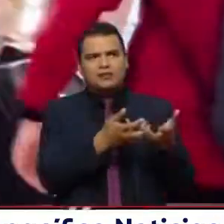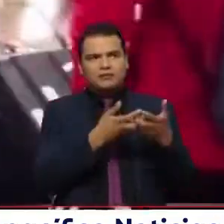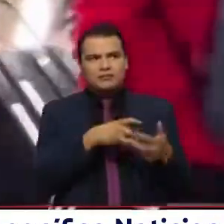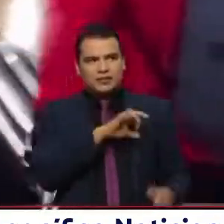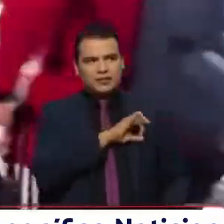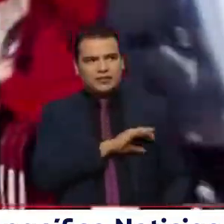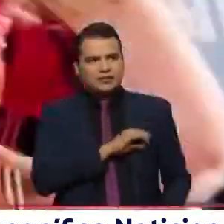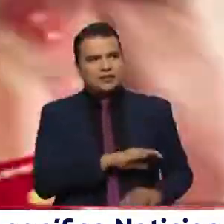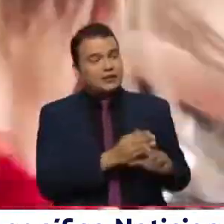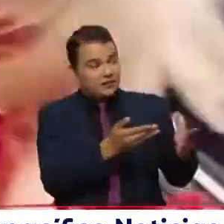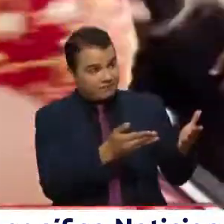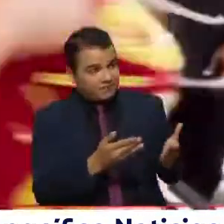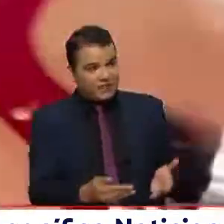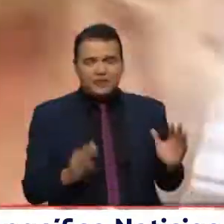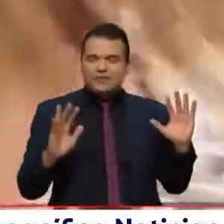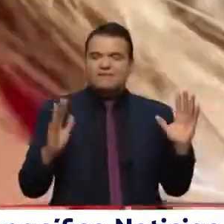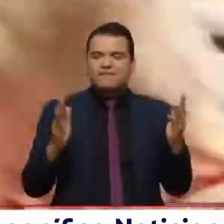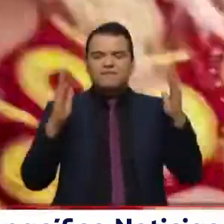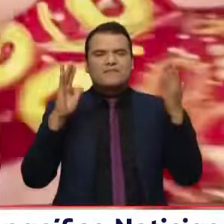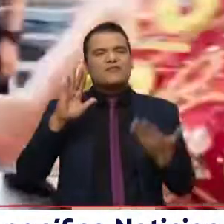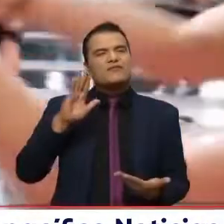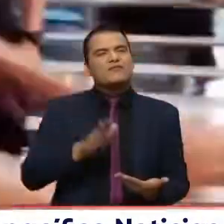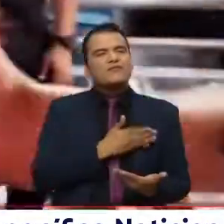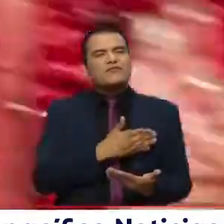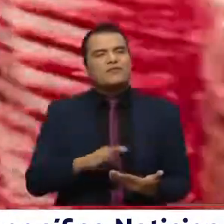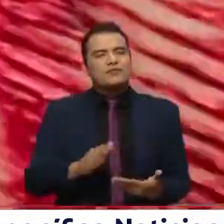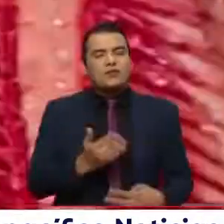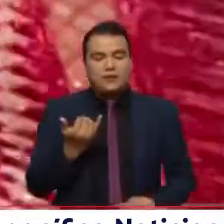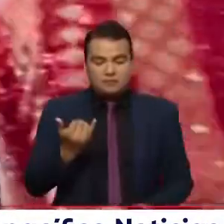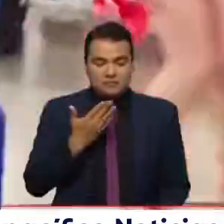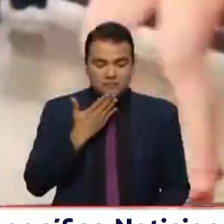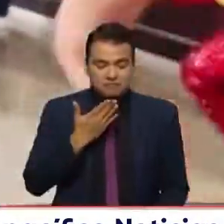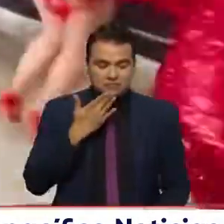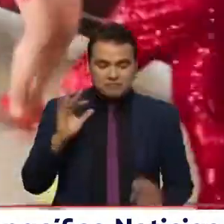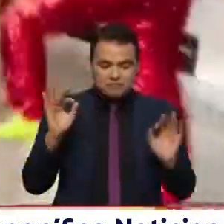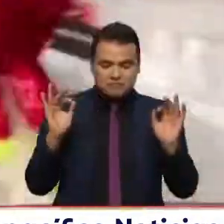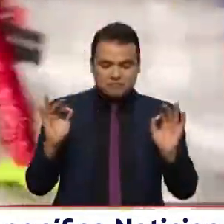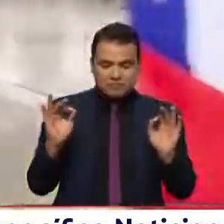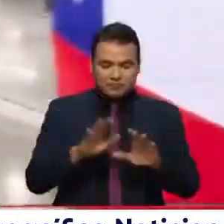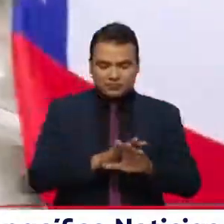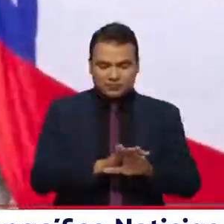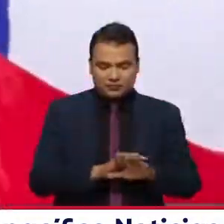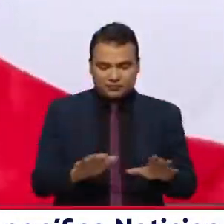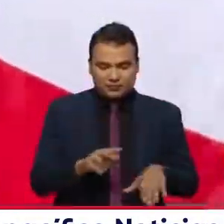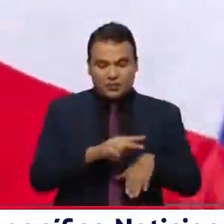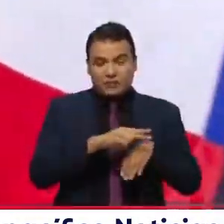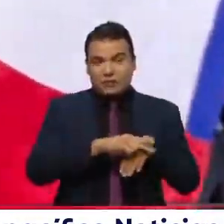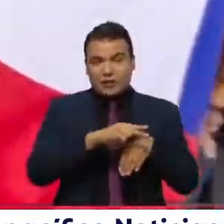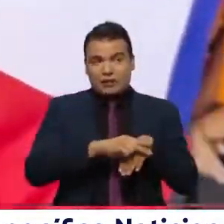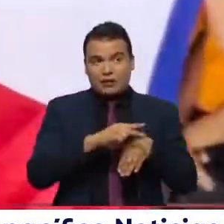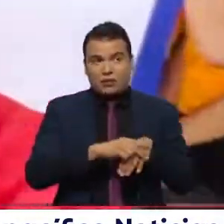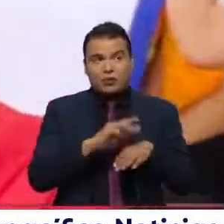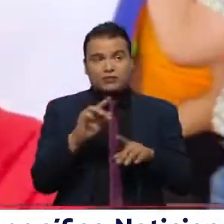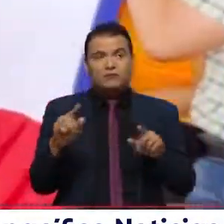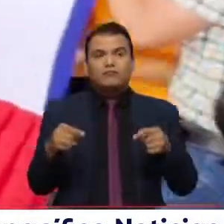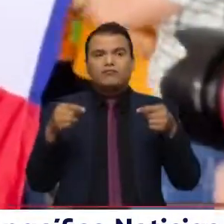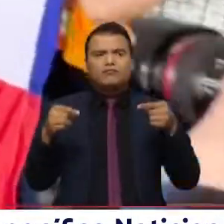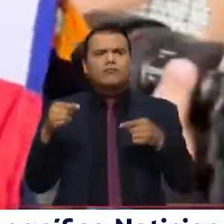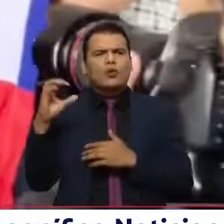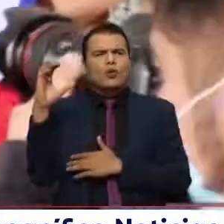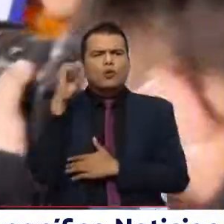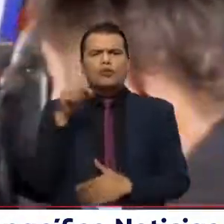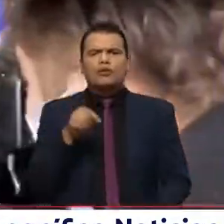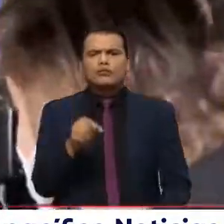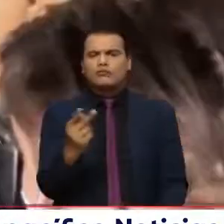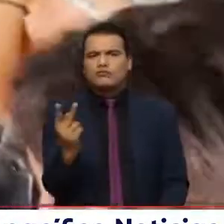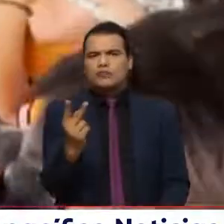música, baile y ritmo de salsa. A propósito, Paraguay va a rivalizar ante Colombia el